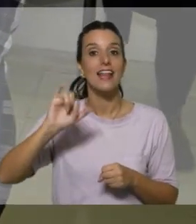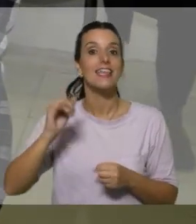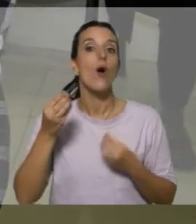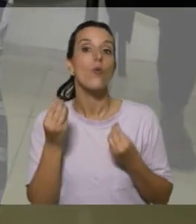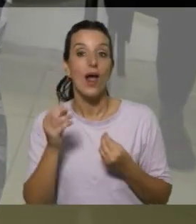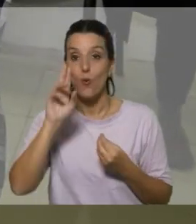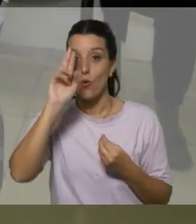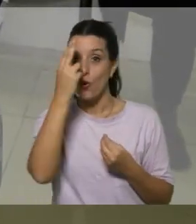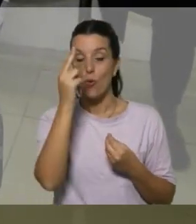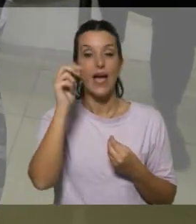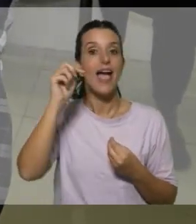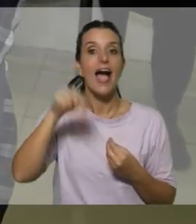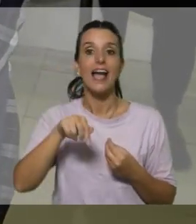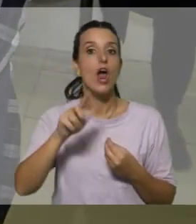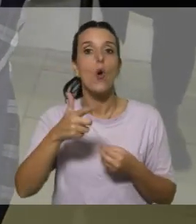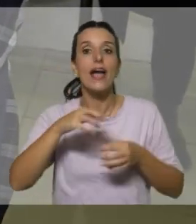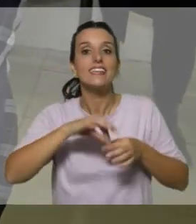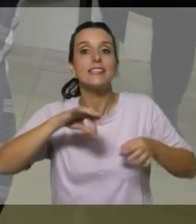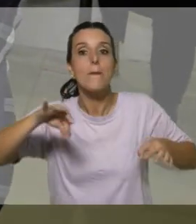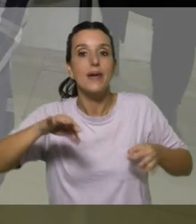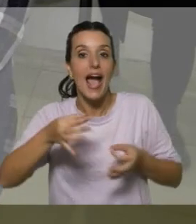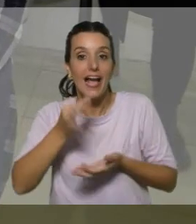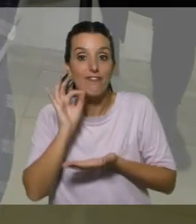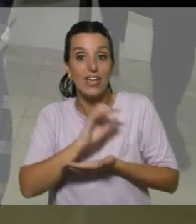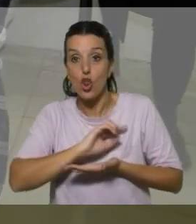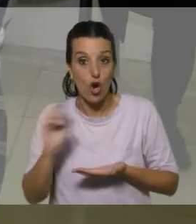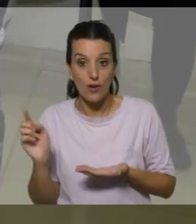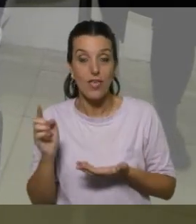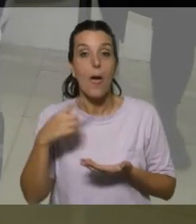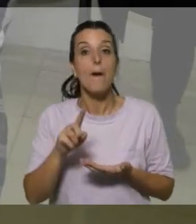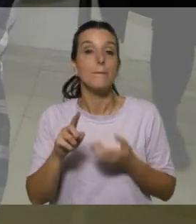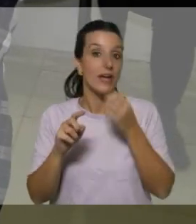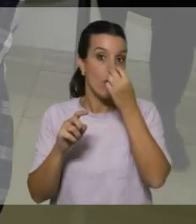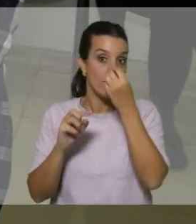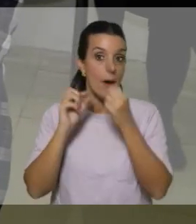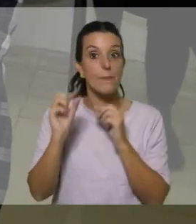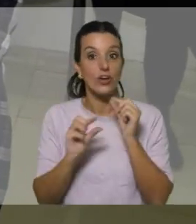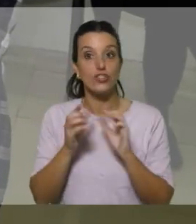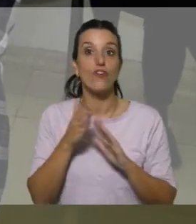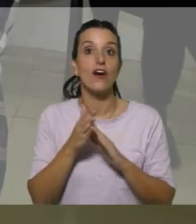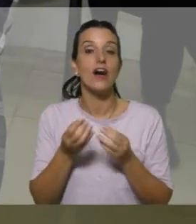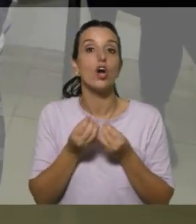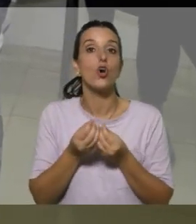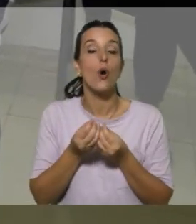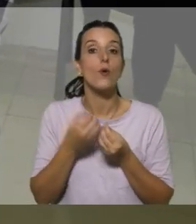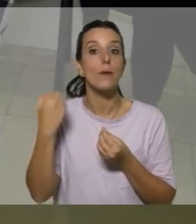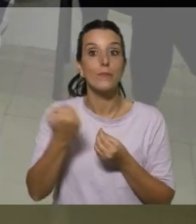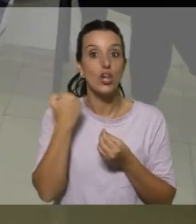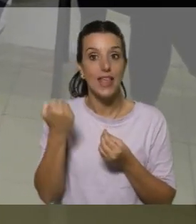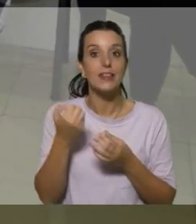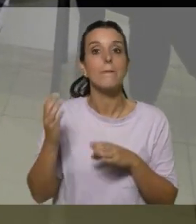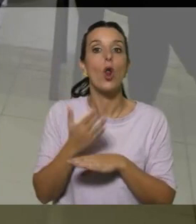que Uruguay no es que siembra café, pero sí se está consolidando de alguna manera como un polo